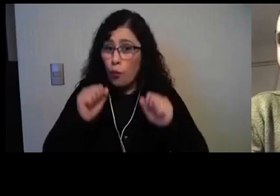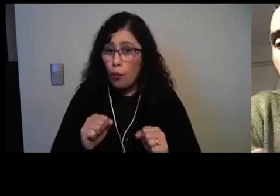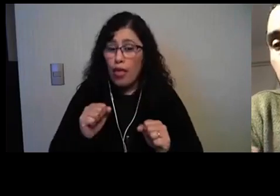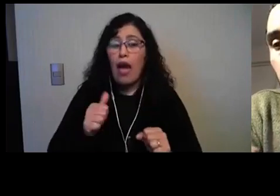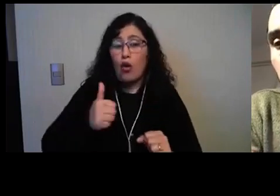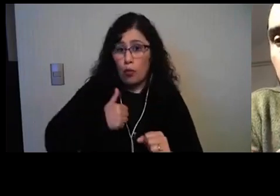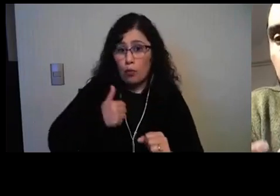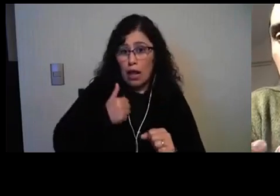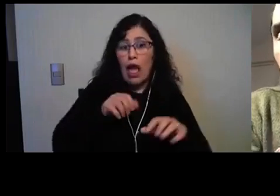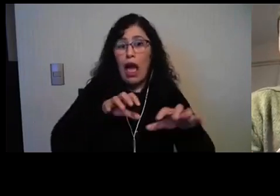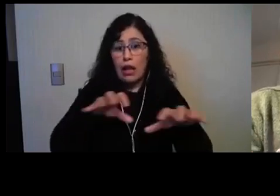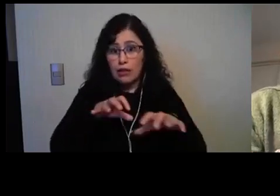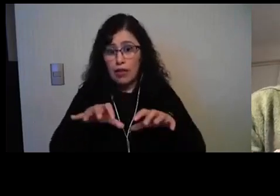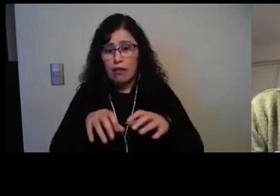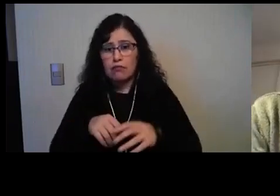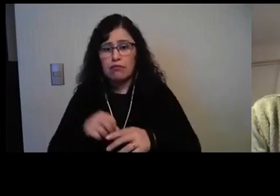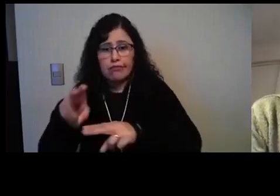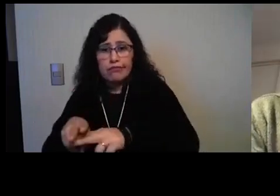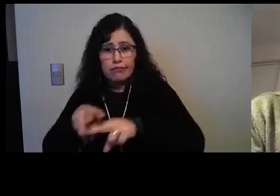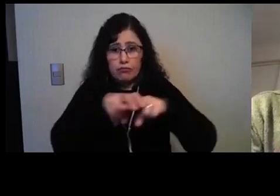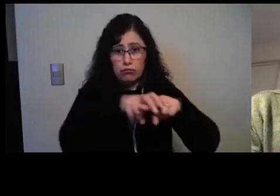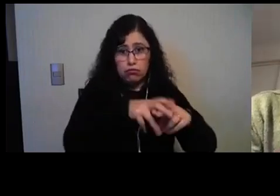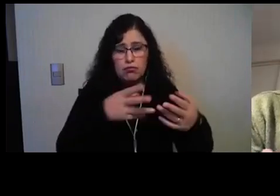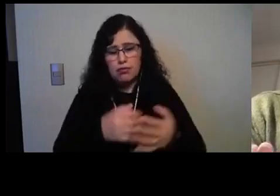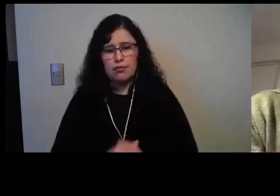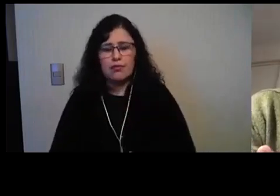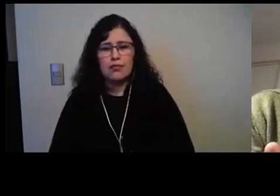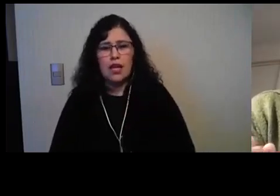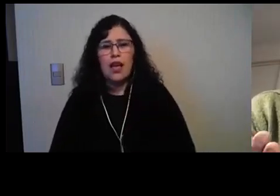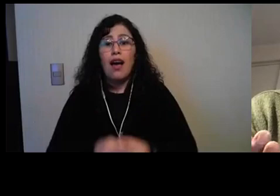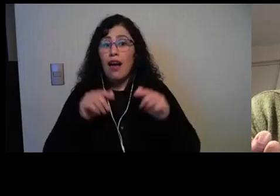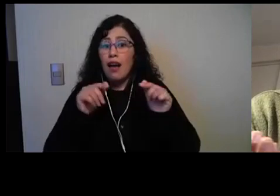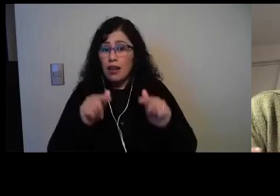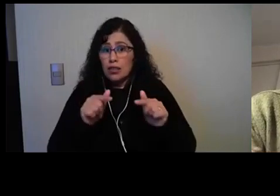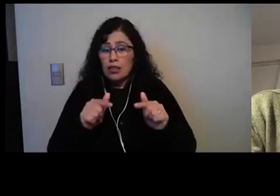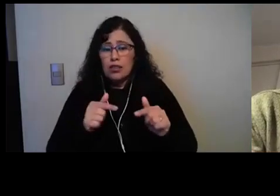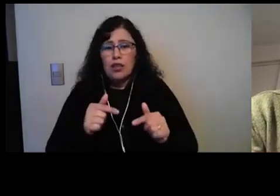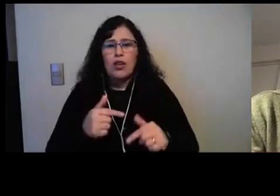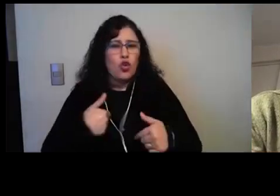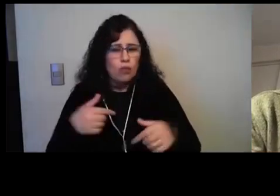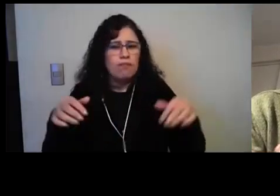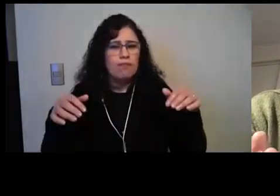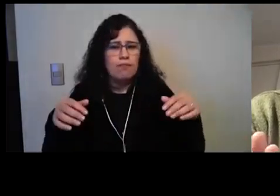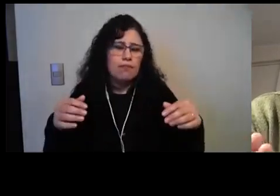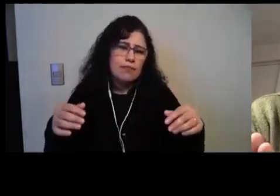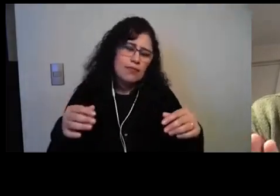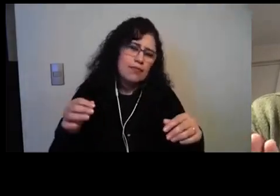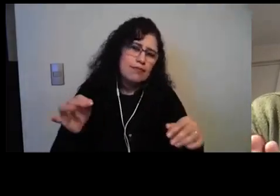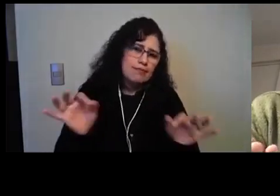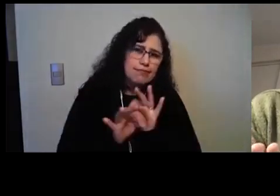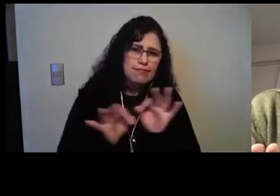de lo que significa desplazarse hacia otro lugar, ¿ya? Entonces, en ese sentido, lo que voy a hablar hoy día sobre